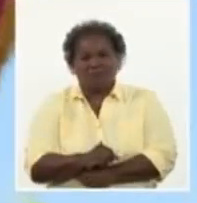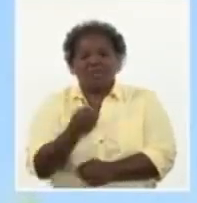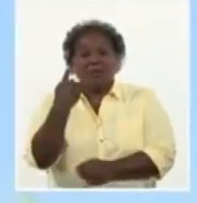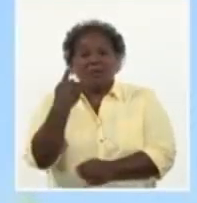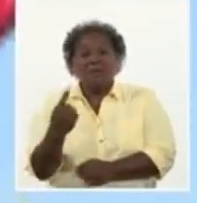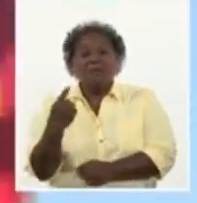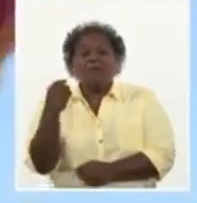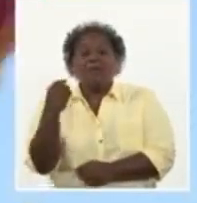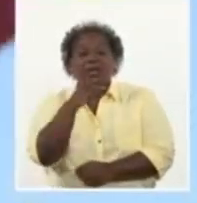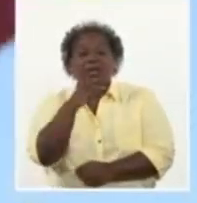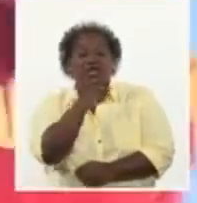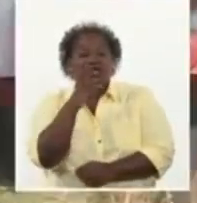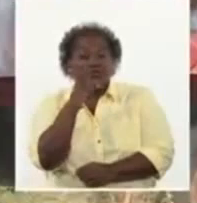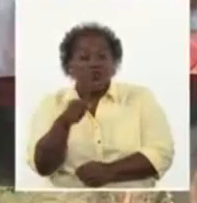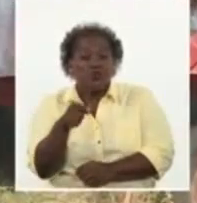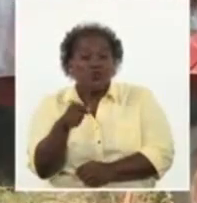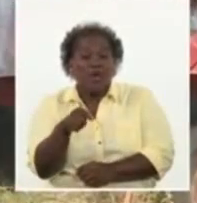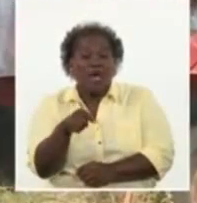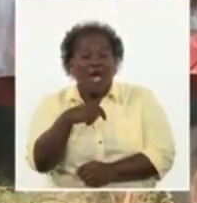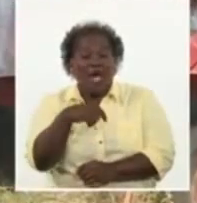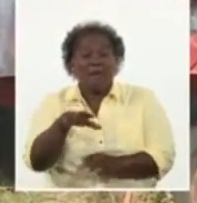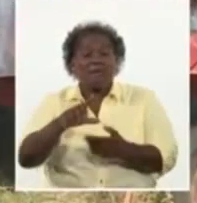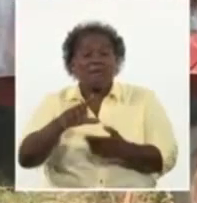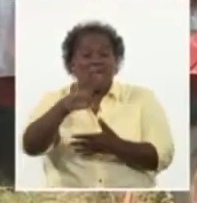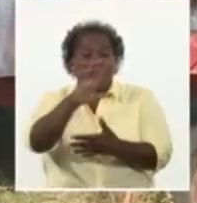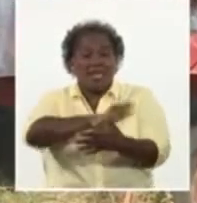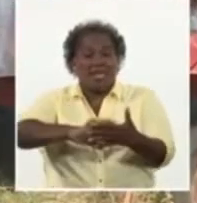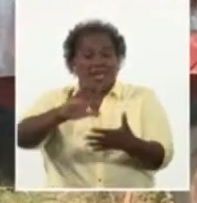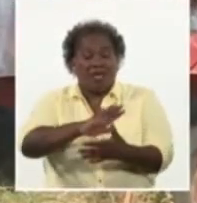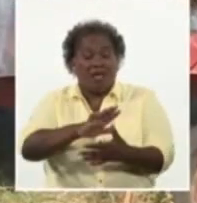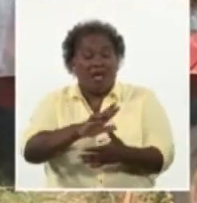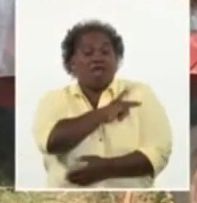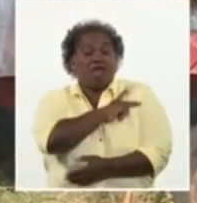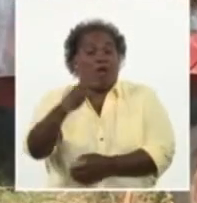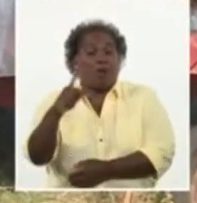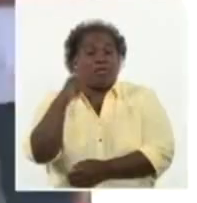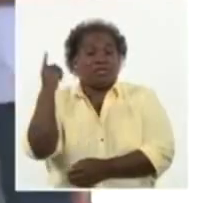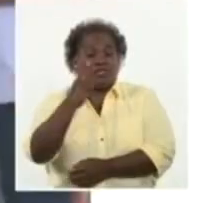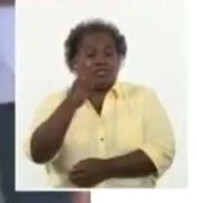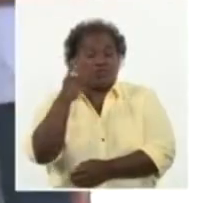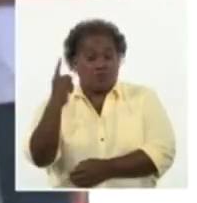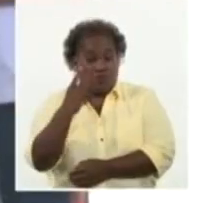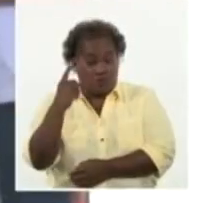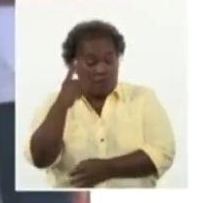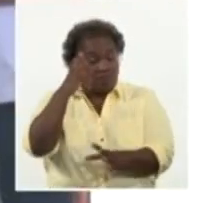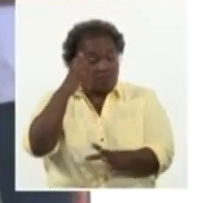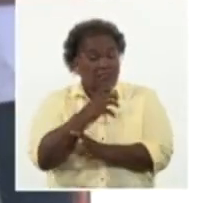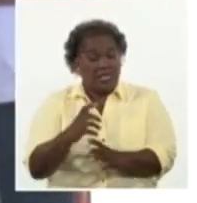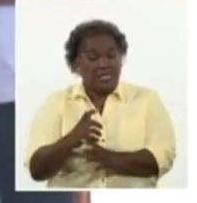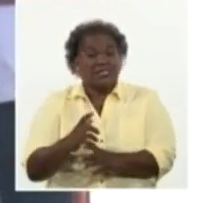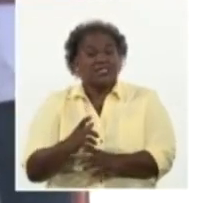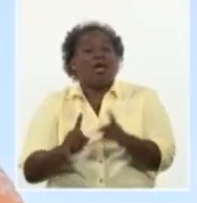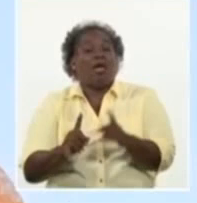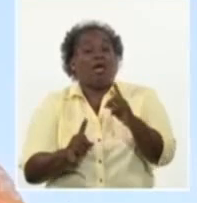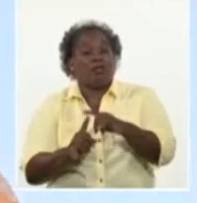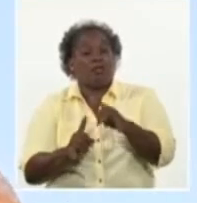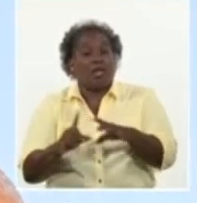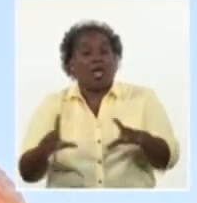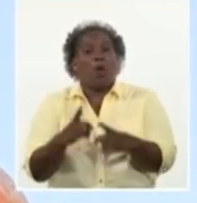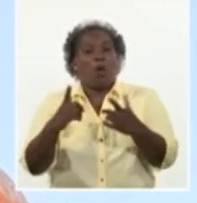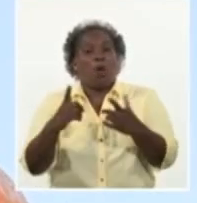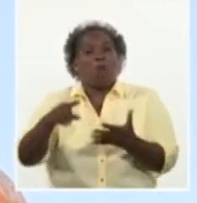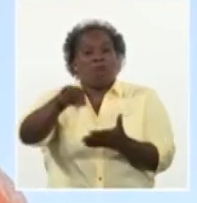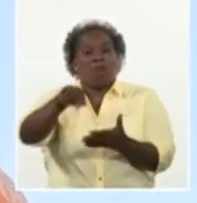América es vanguardia nacional, abanderada del empleo de la ciencia y la técnica, rentable, cumple los planes,